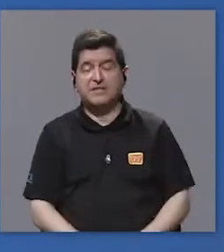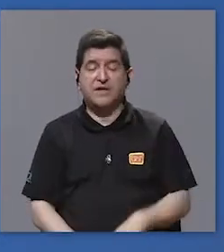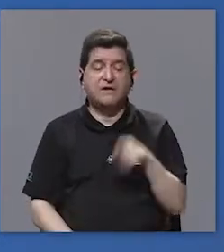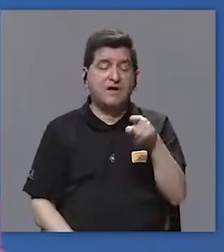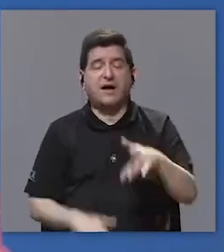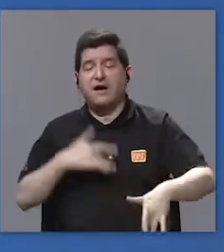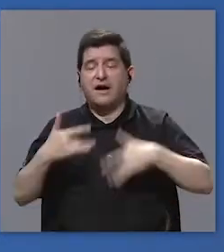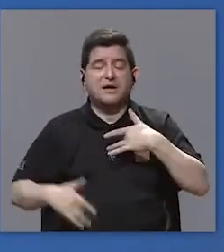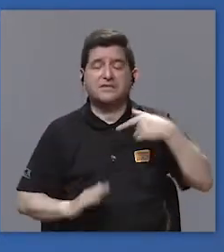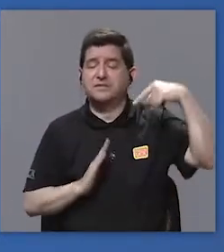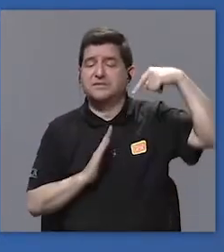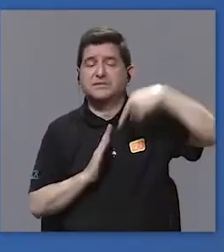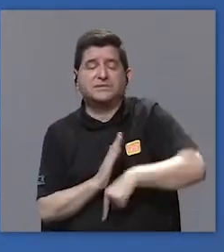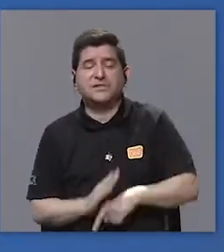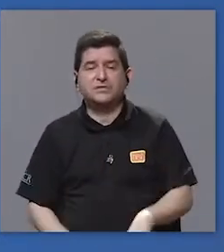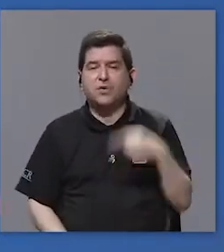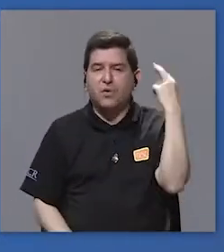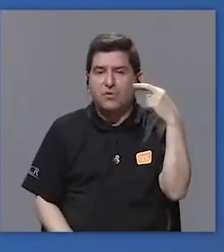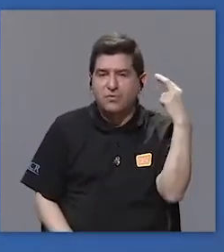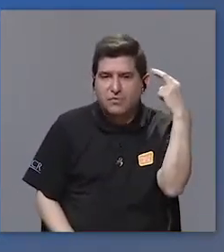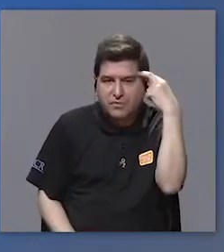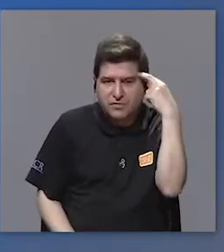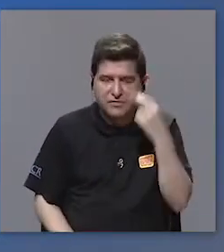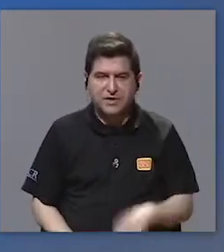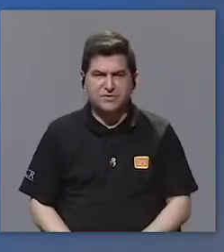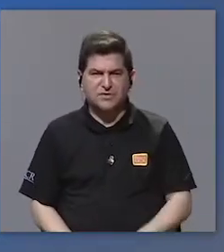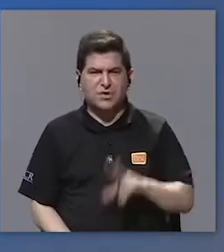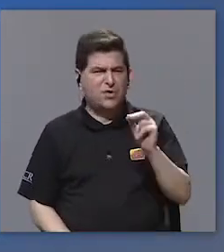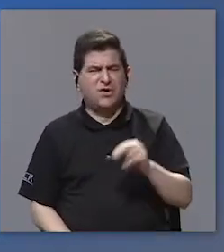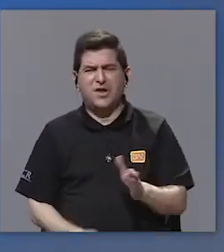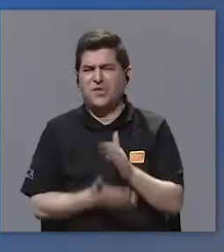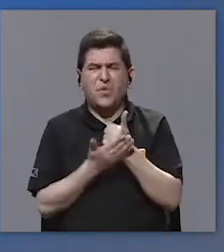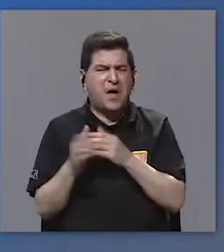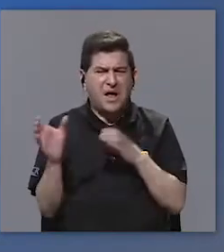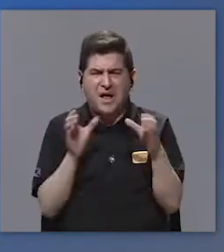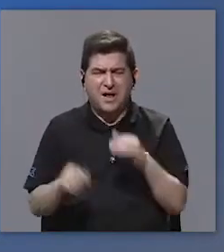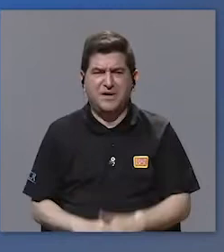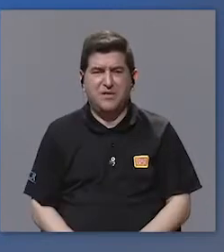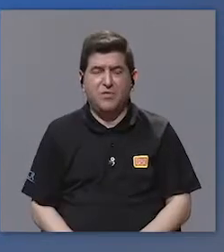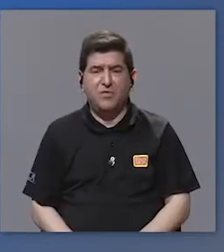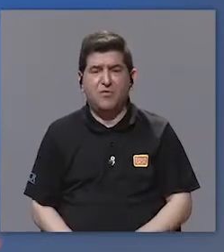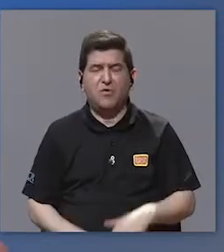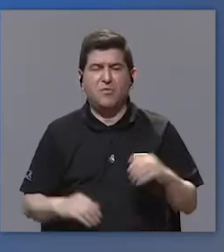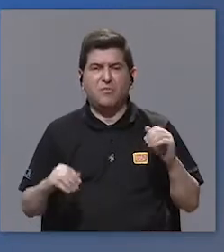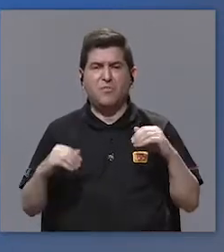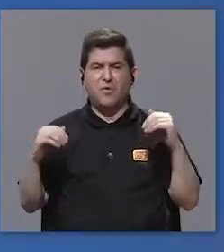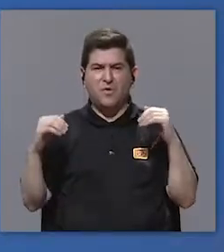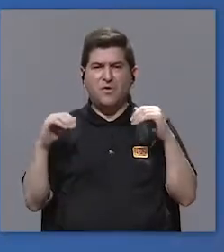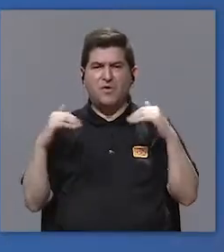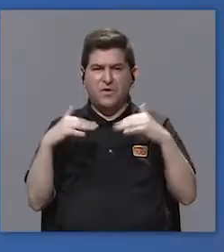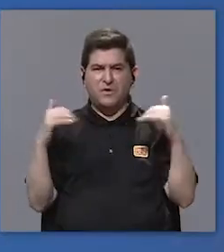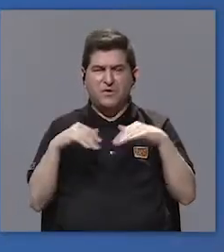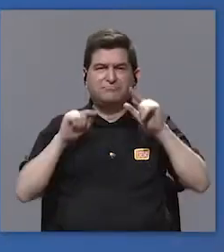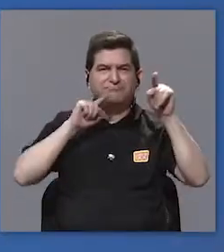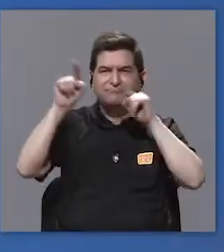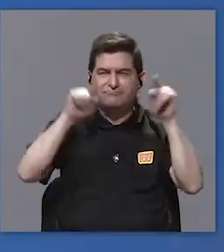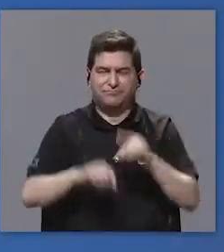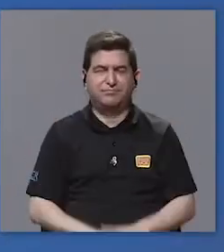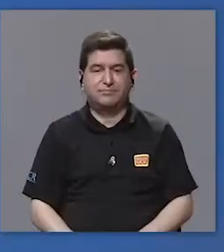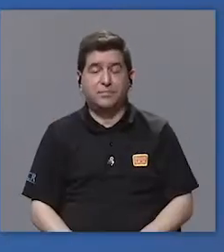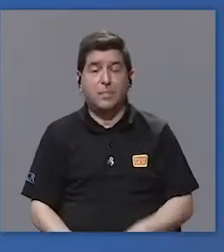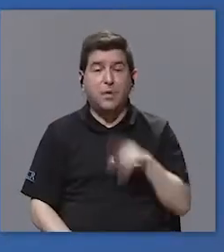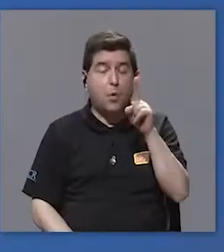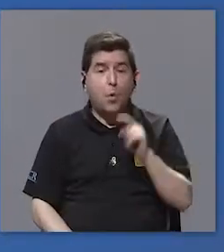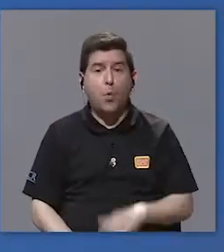sensaciones profundas que nos hagan reflexionar y no será algo comercial como star wars o del staff os será posible que un